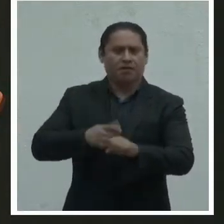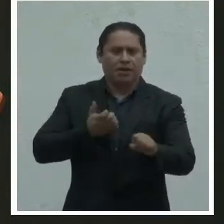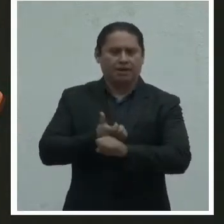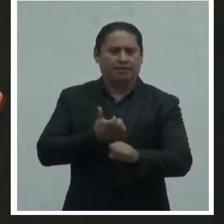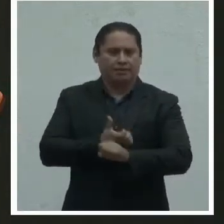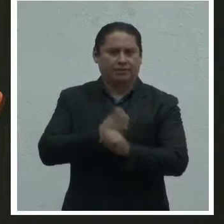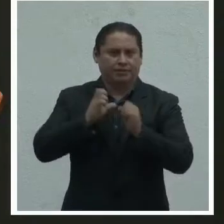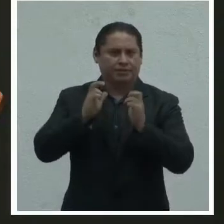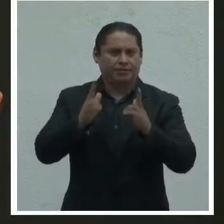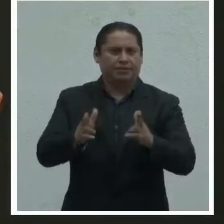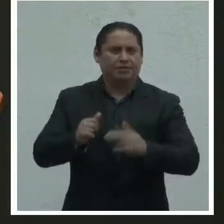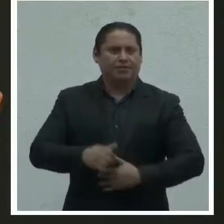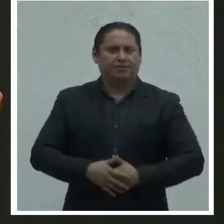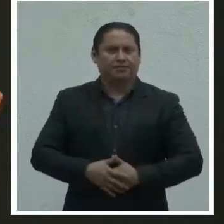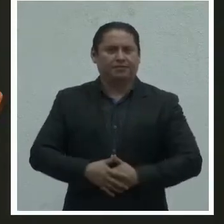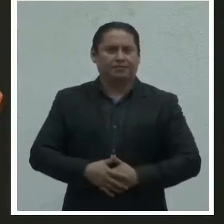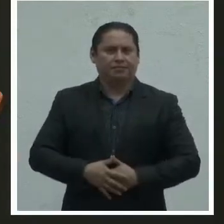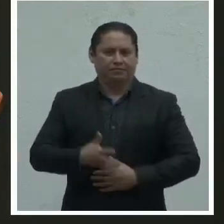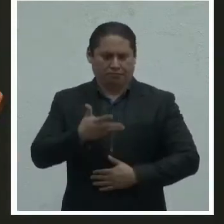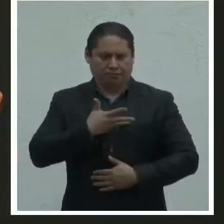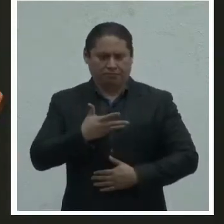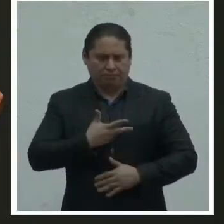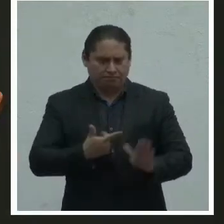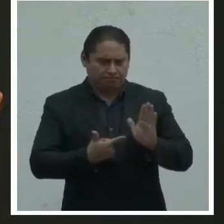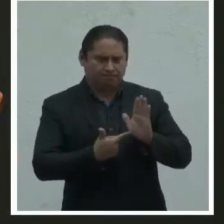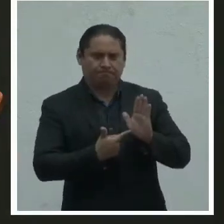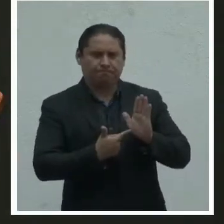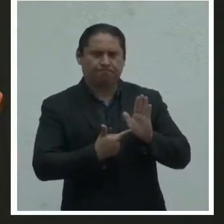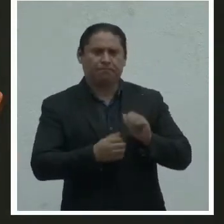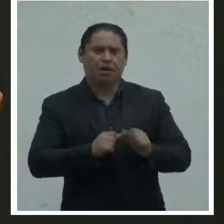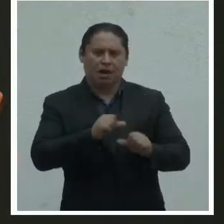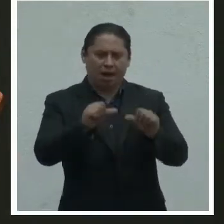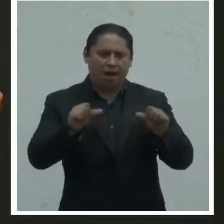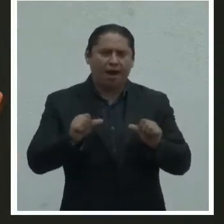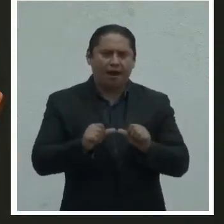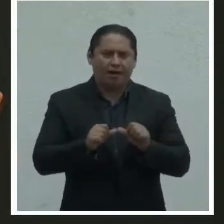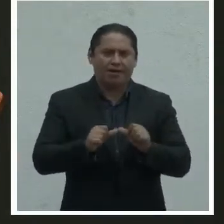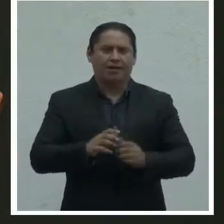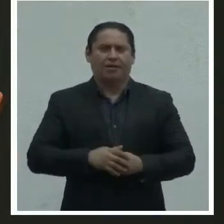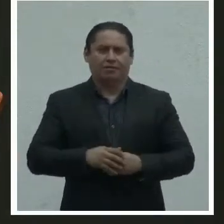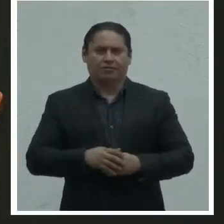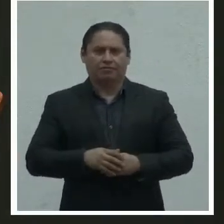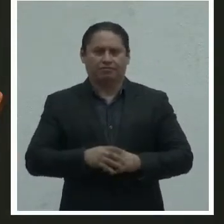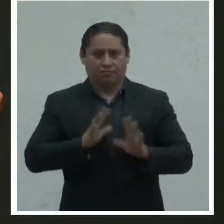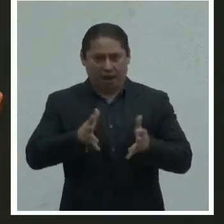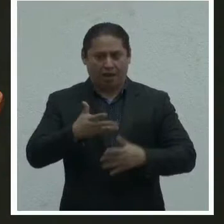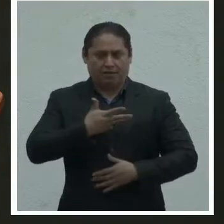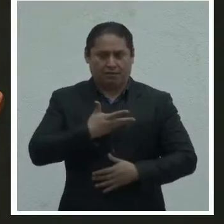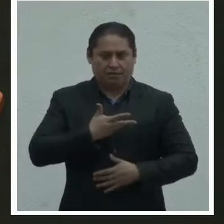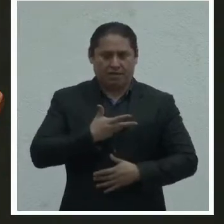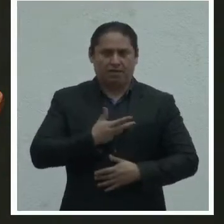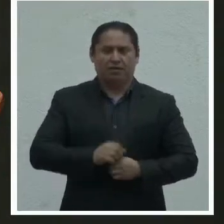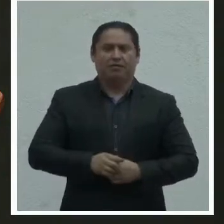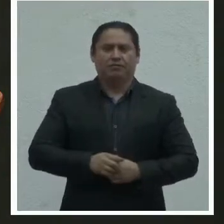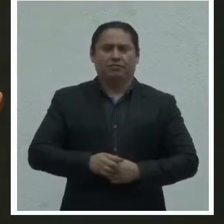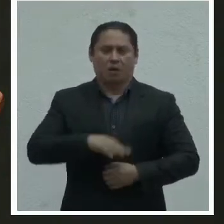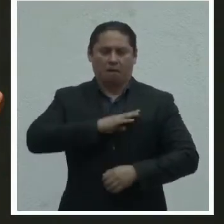de Chiapas contempla esta área como parte de la administración pública